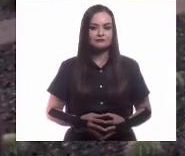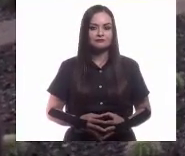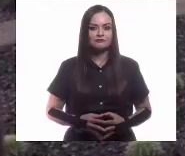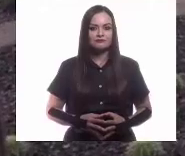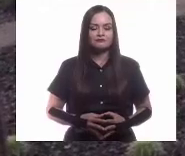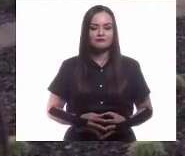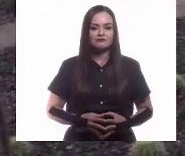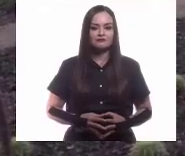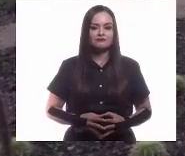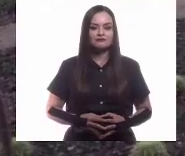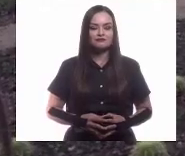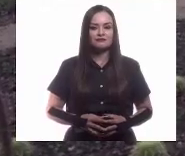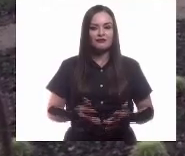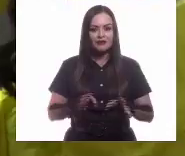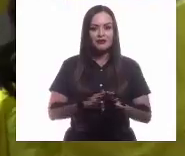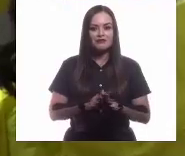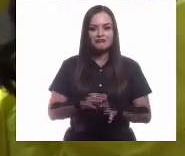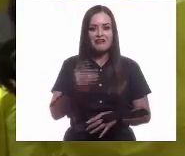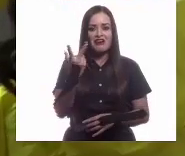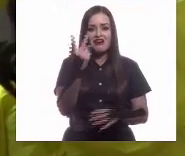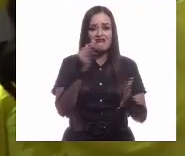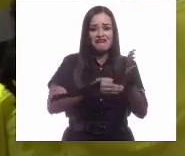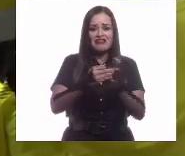Les voy a pedir que me pongan una pantallita.